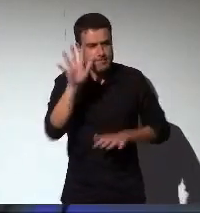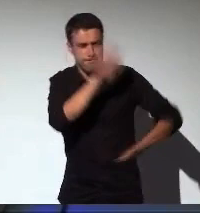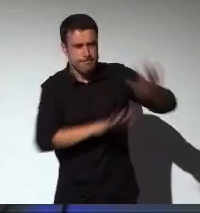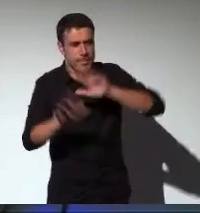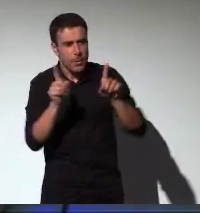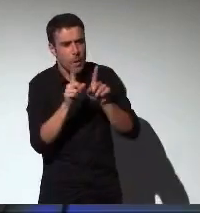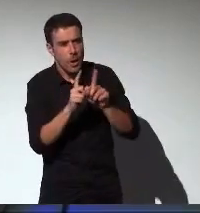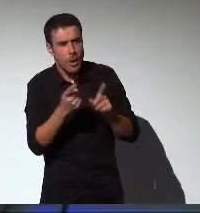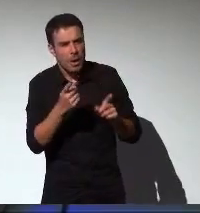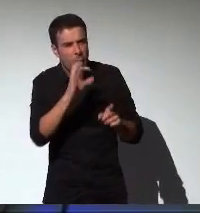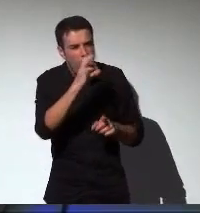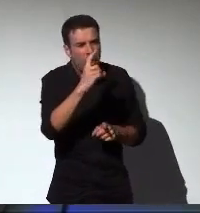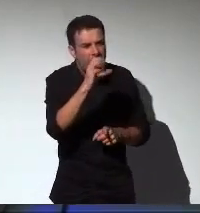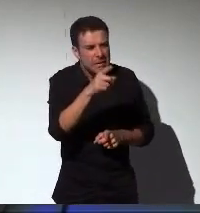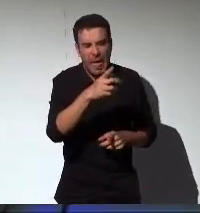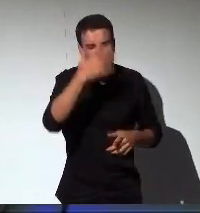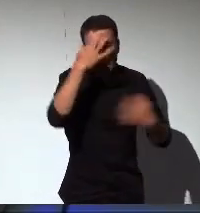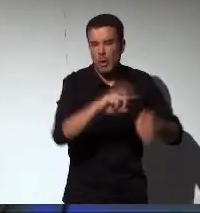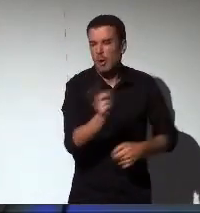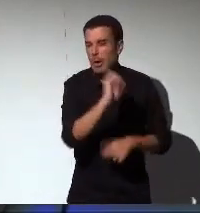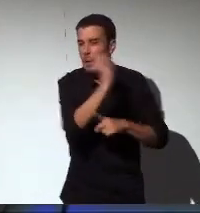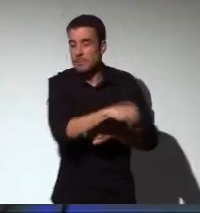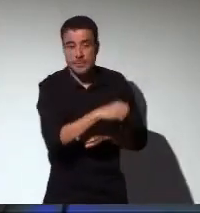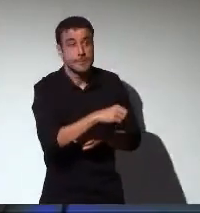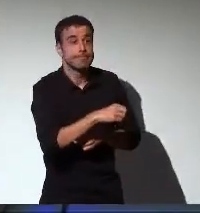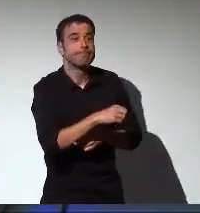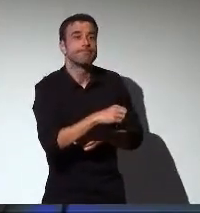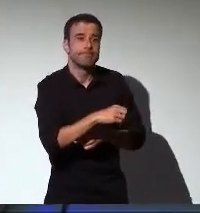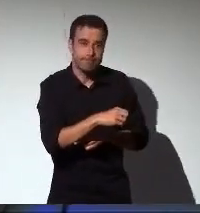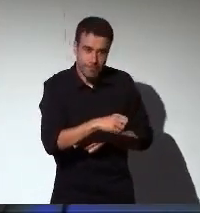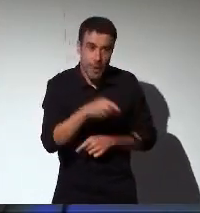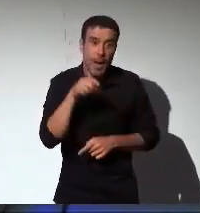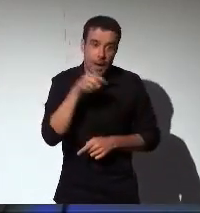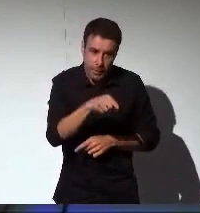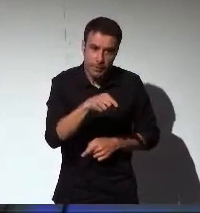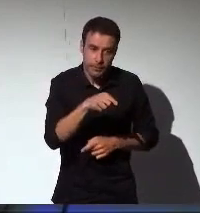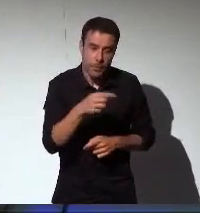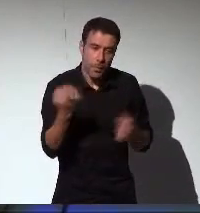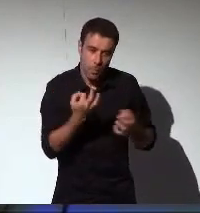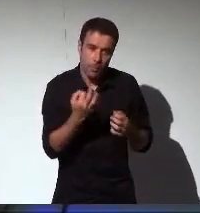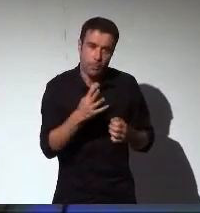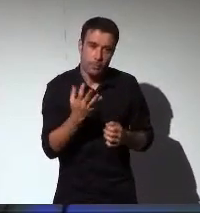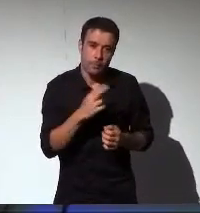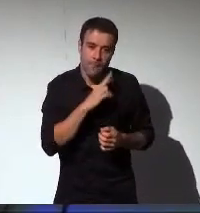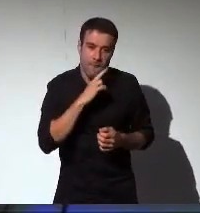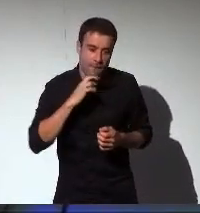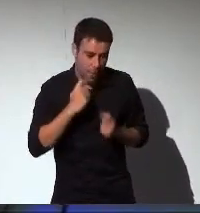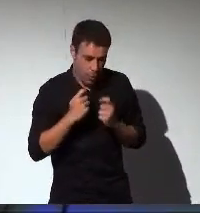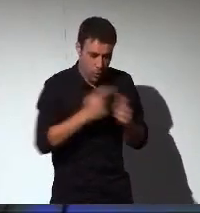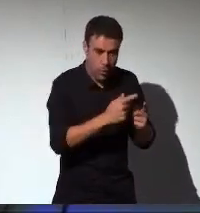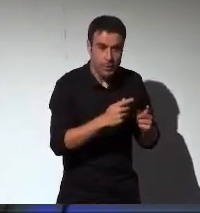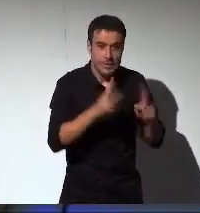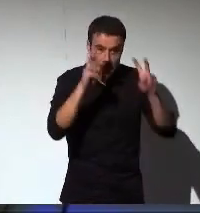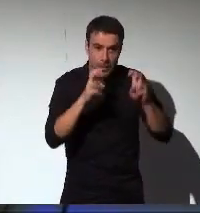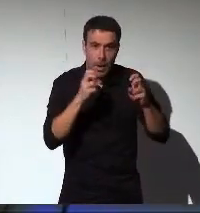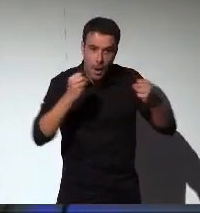empezaremos a dejar de creer en esto de los ODS. Y ahí un poco sí quería poner el valor en la acción de